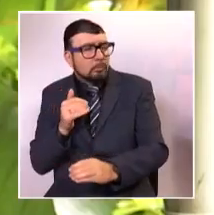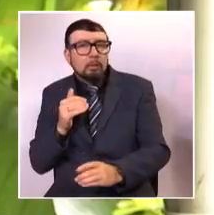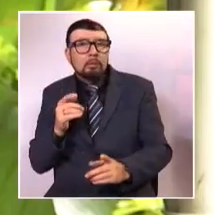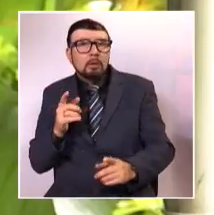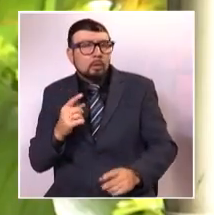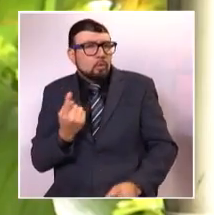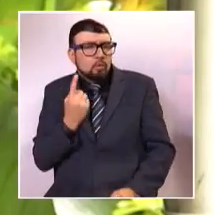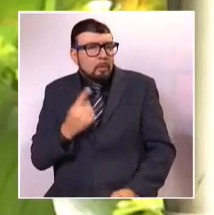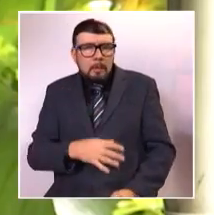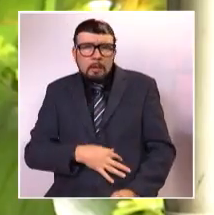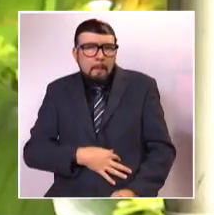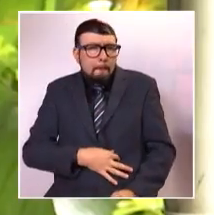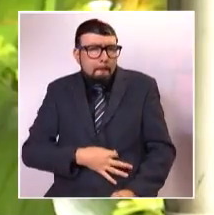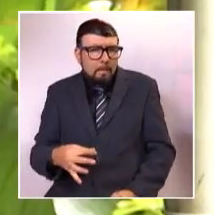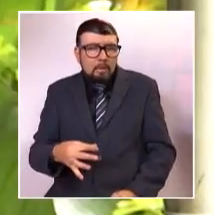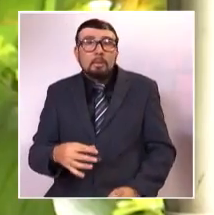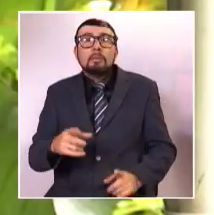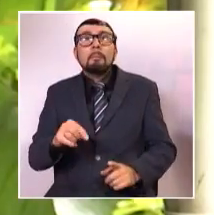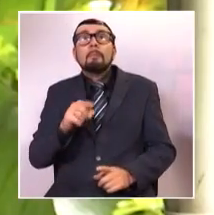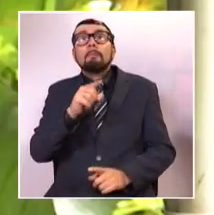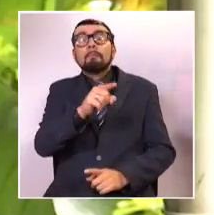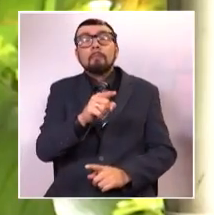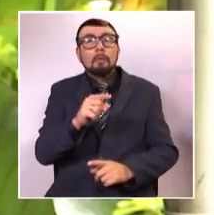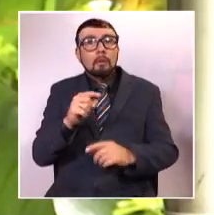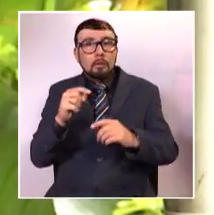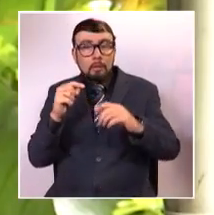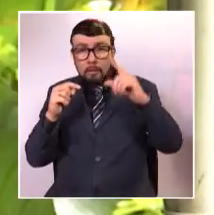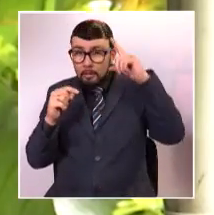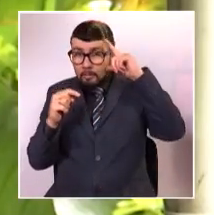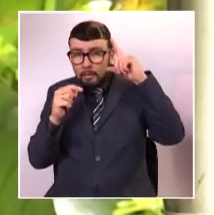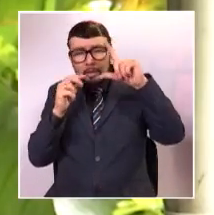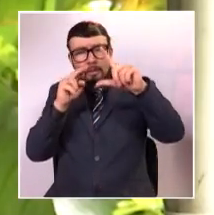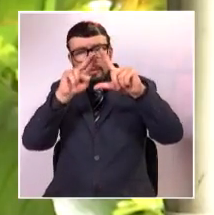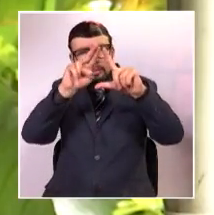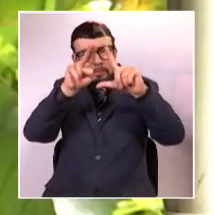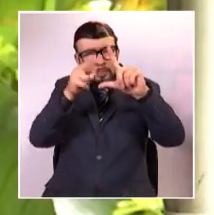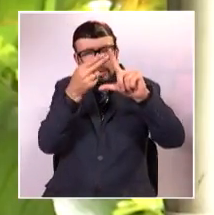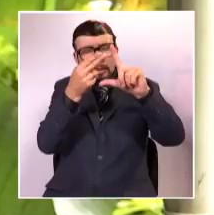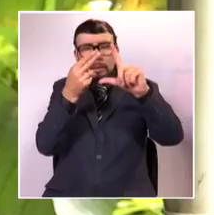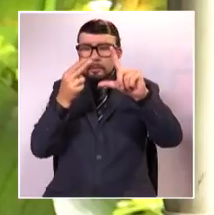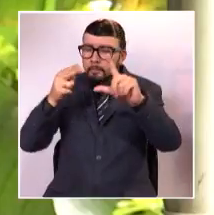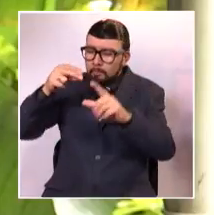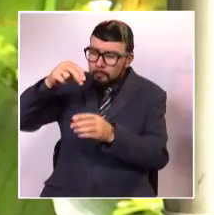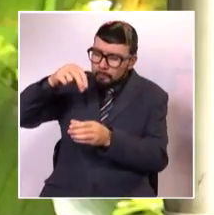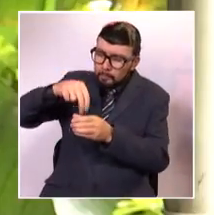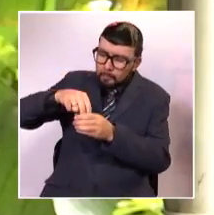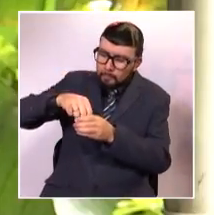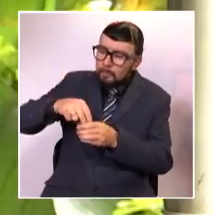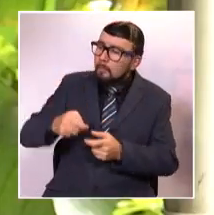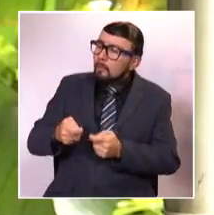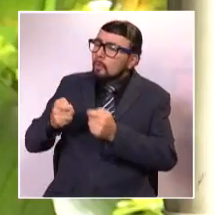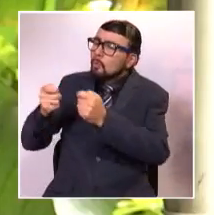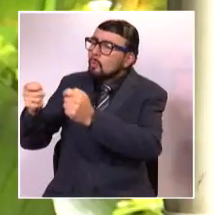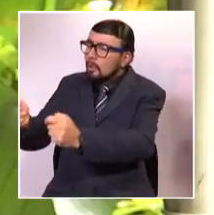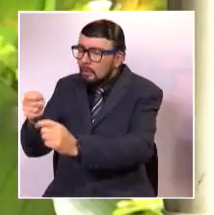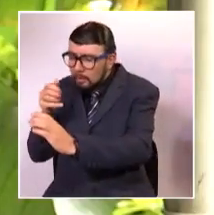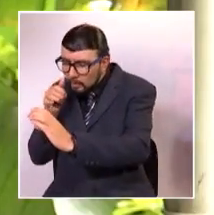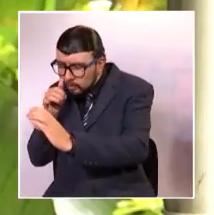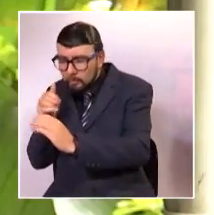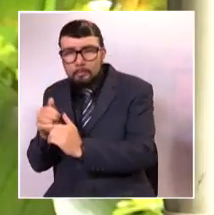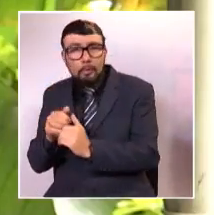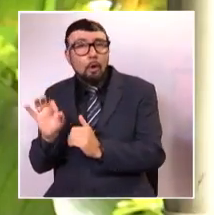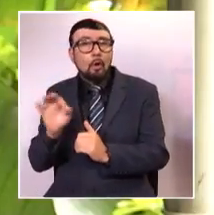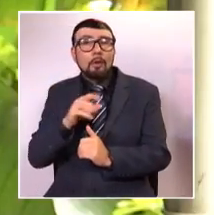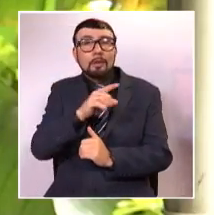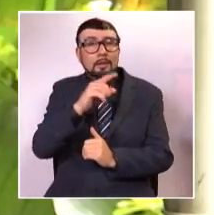de las citologías, que se puede tomar citología de líquidos, citología por aspiración, que hacemos nosotros